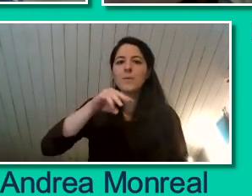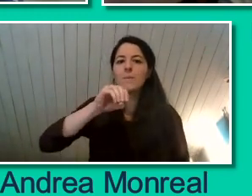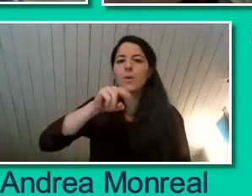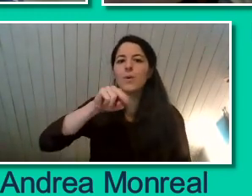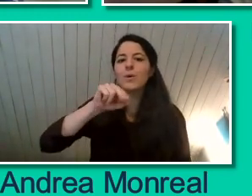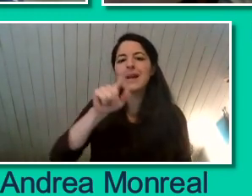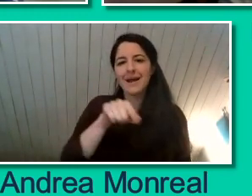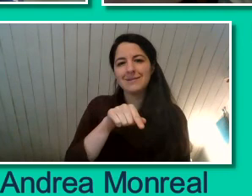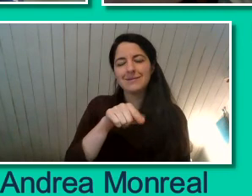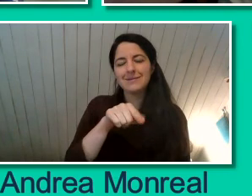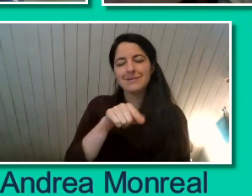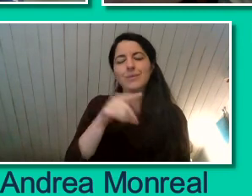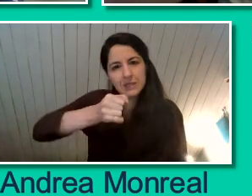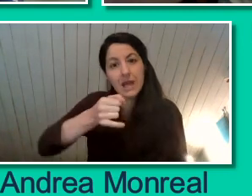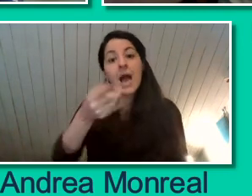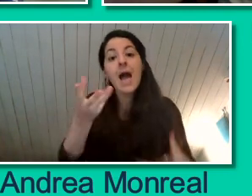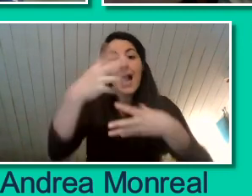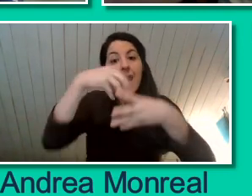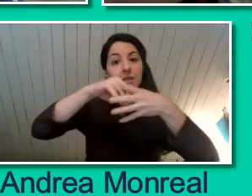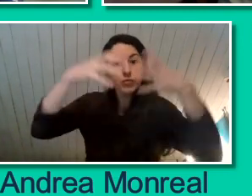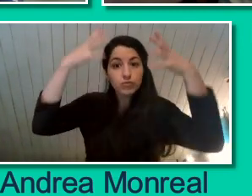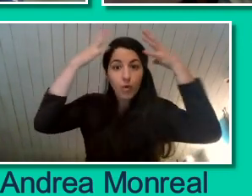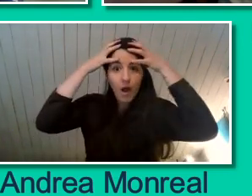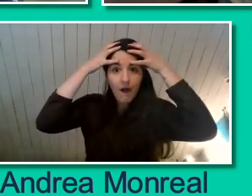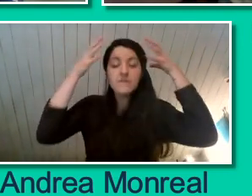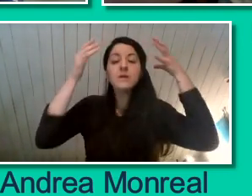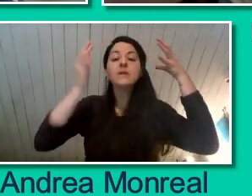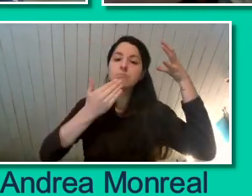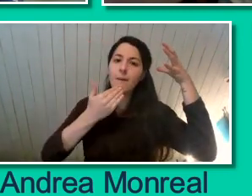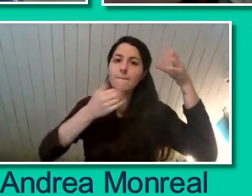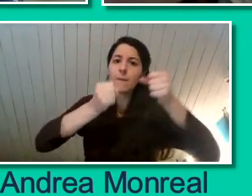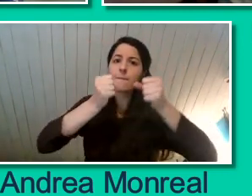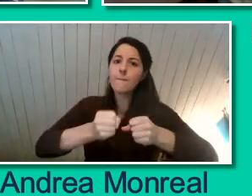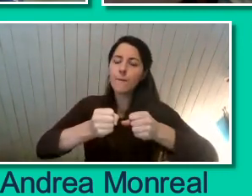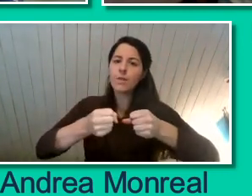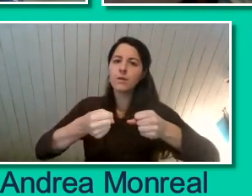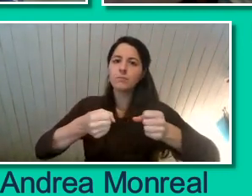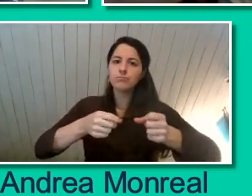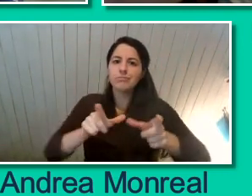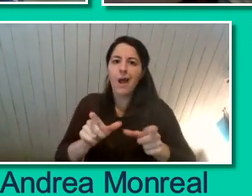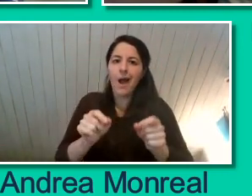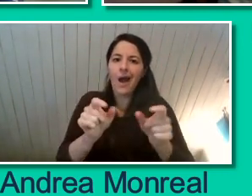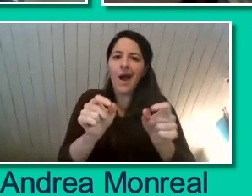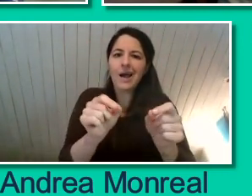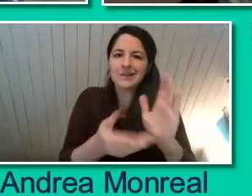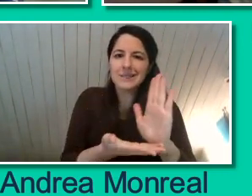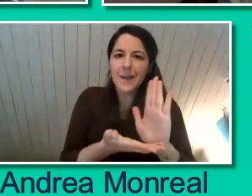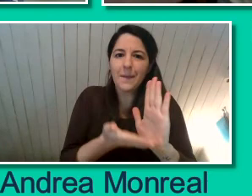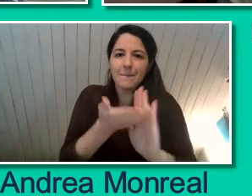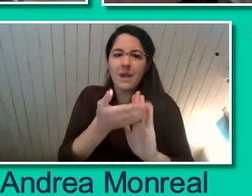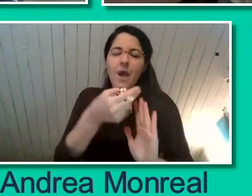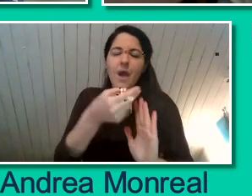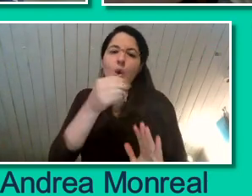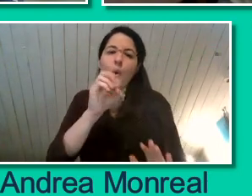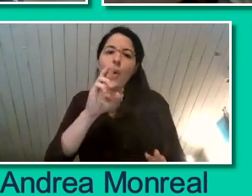tumores que tienen que ver directamente con el funcionamiento y las hormonas. Así